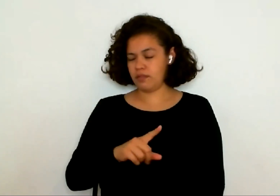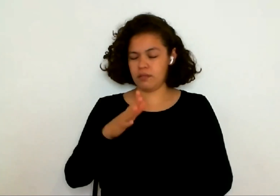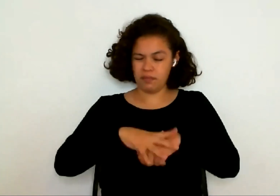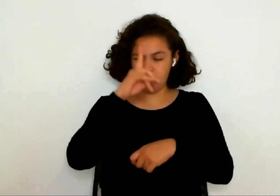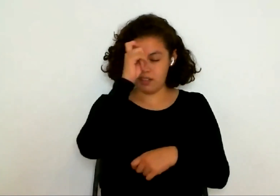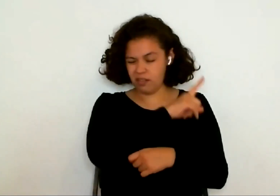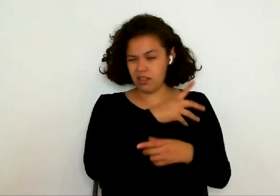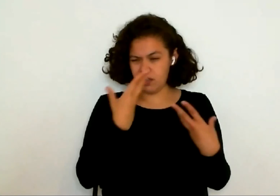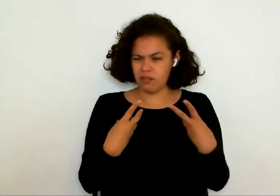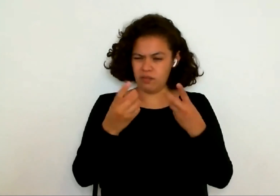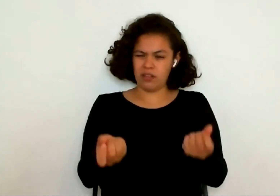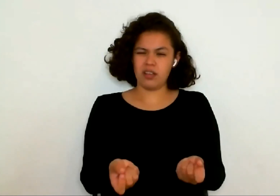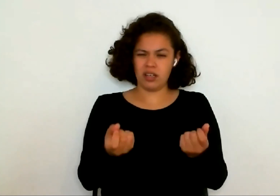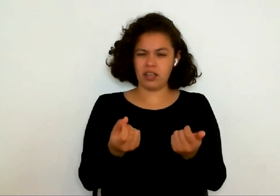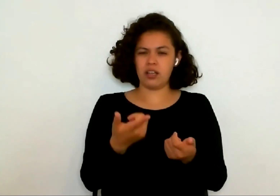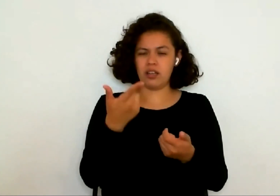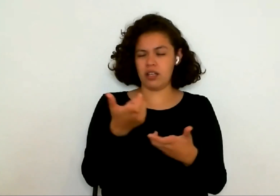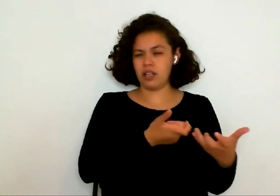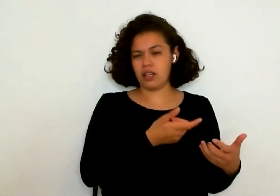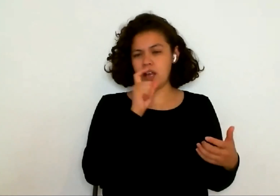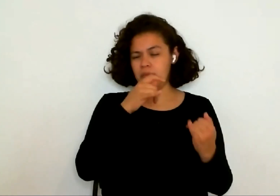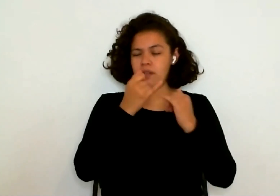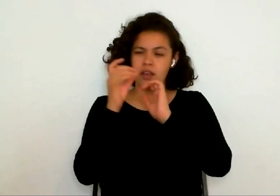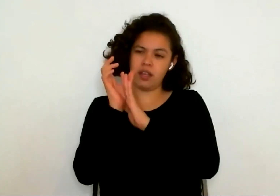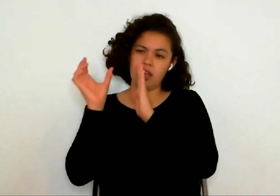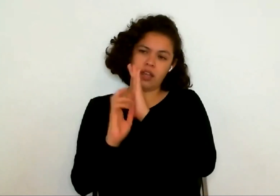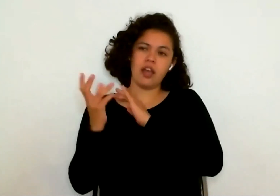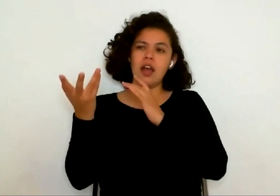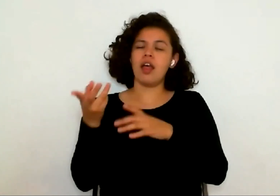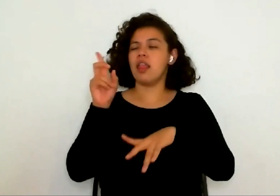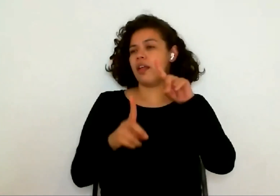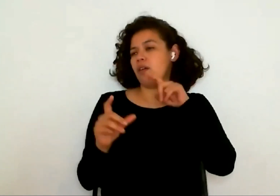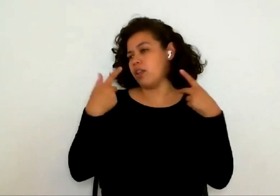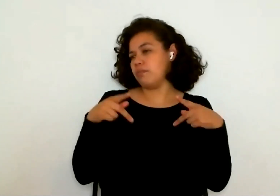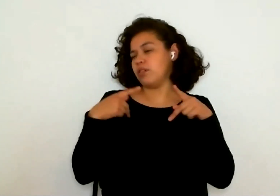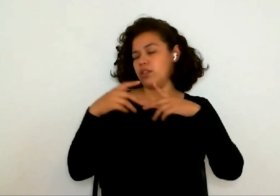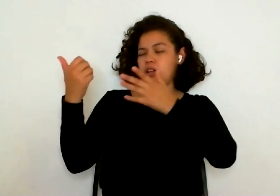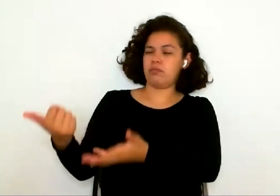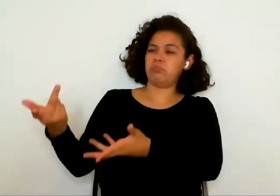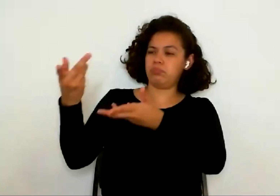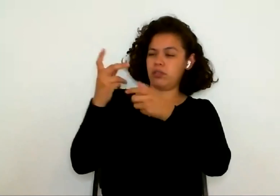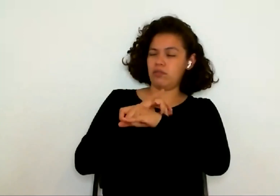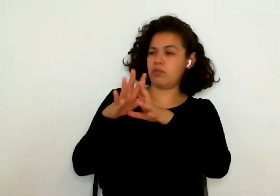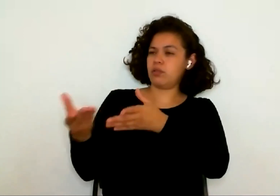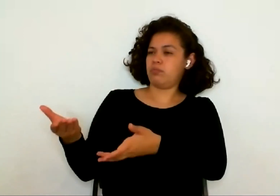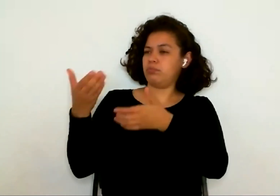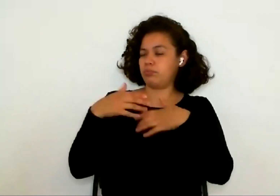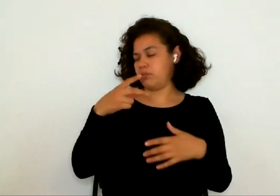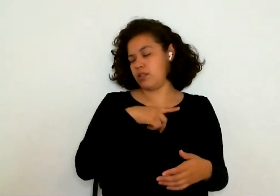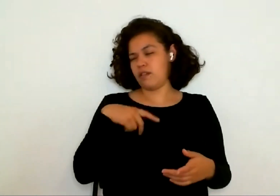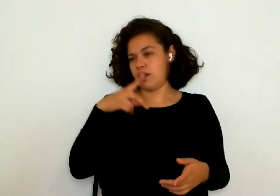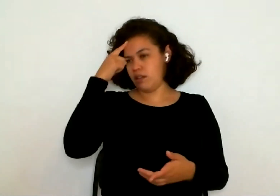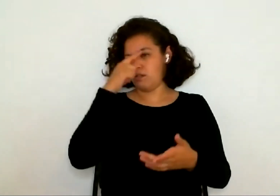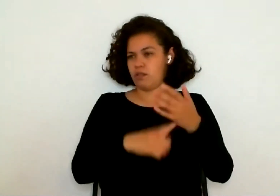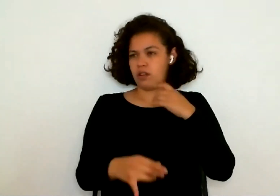el calendario. Pues dependemos de terceros para ejecutar estos puntos. Creo que aquí también